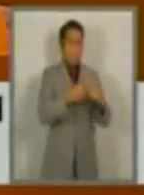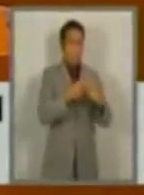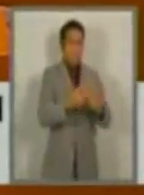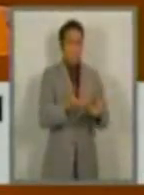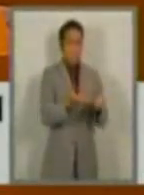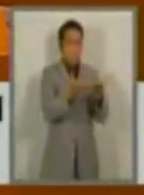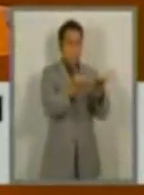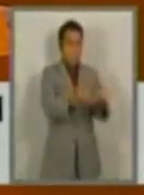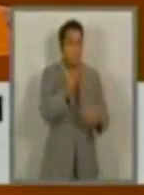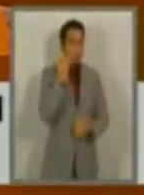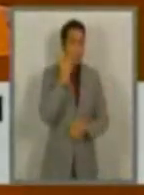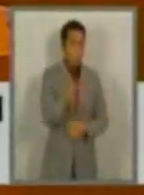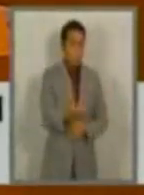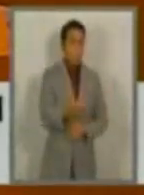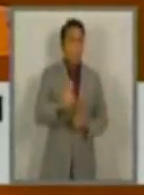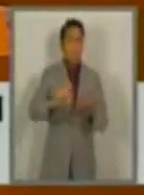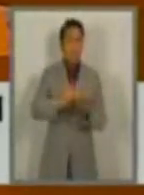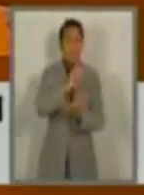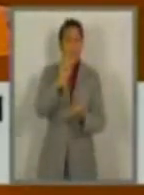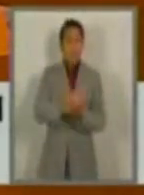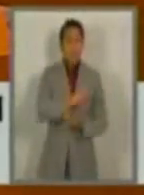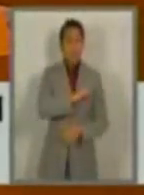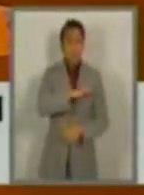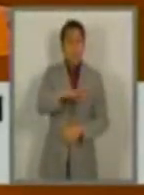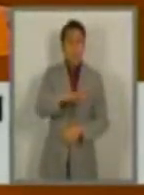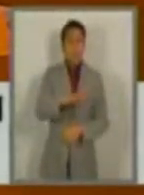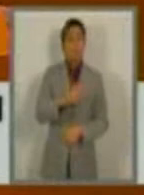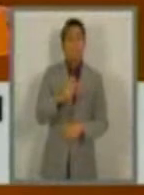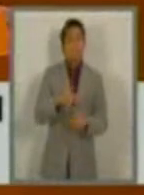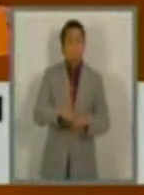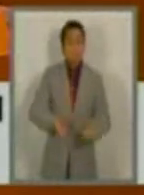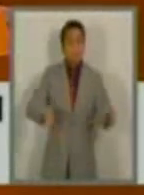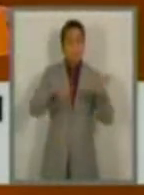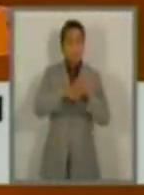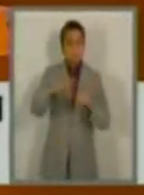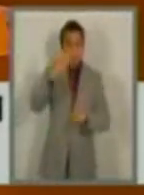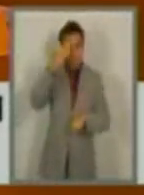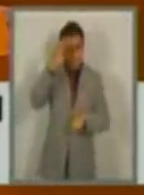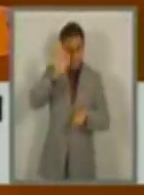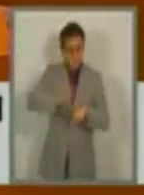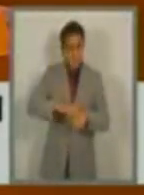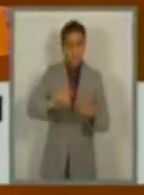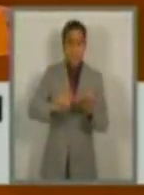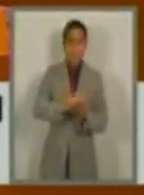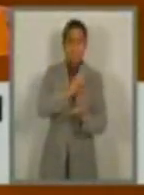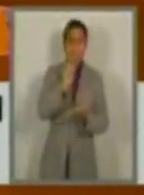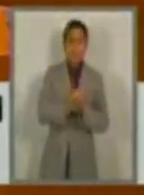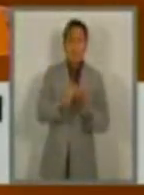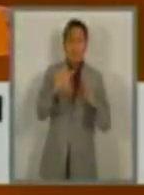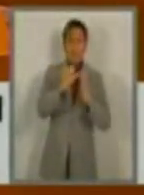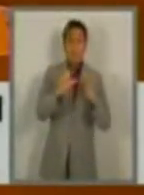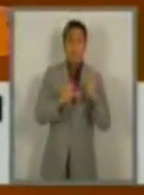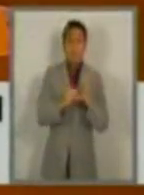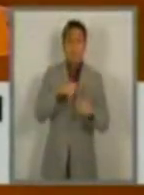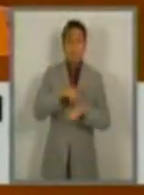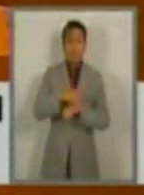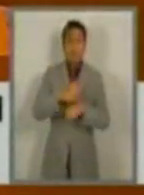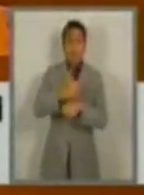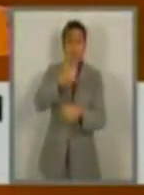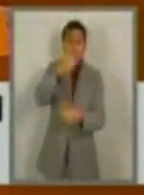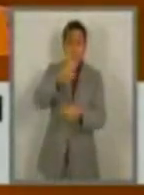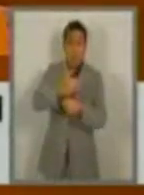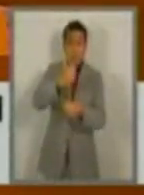una ley general, no de un código. Por lo tanto, el artículo 6º